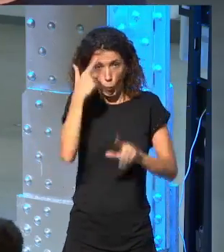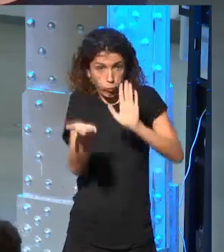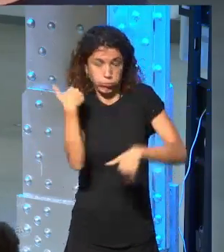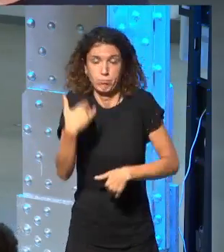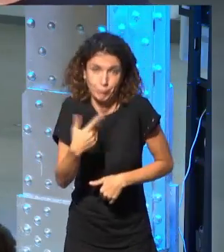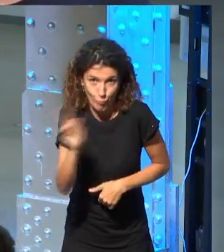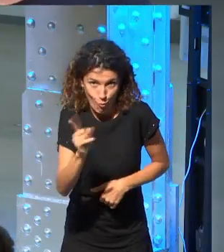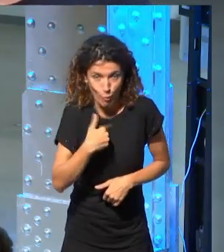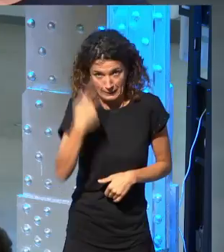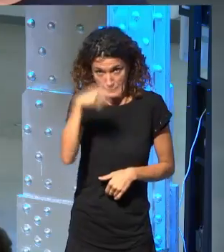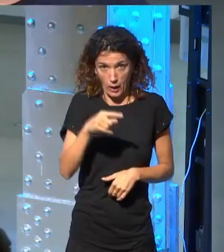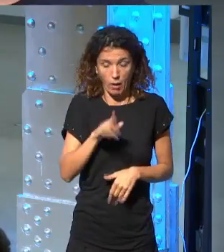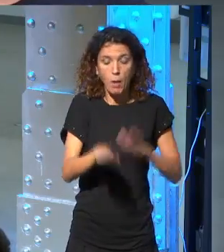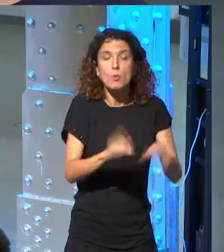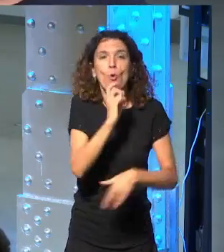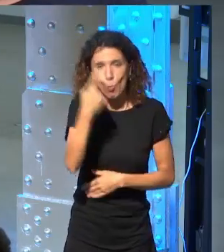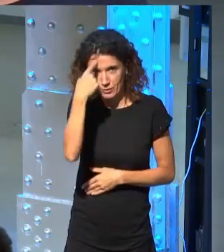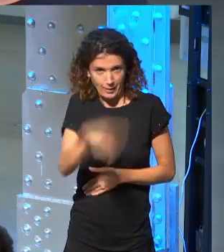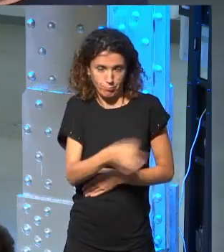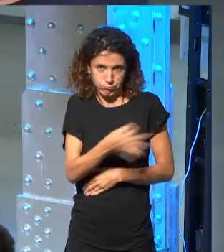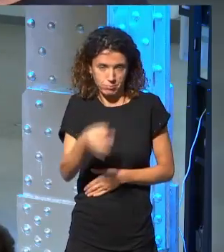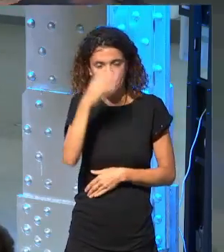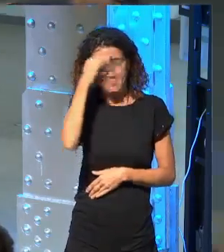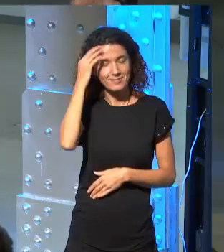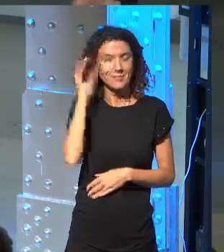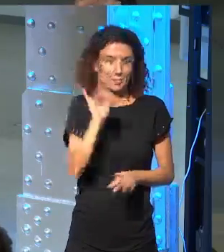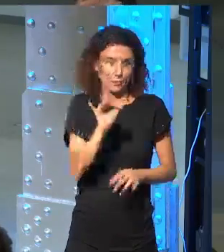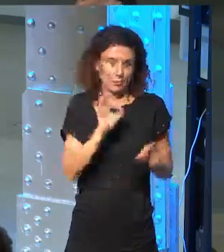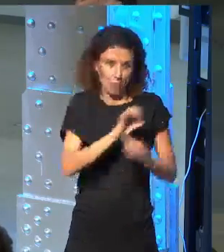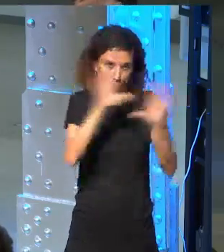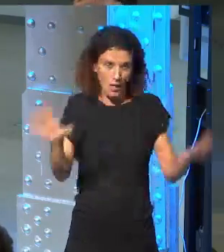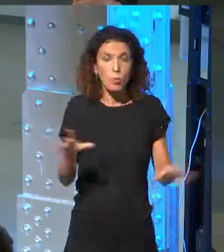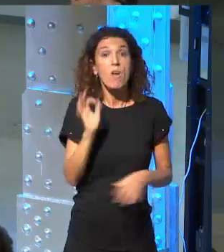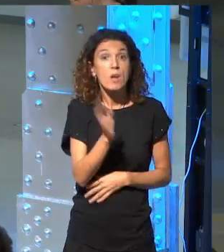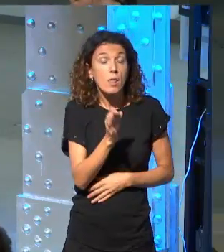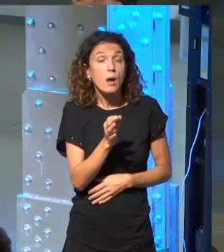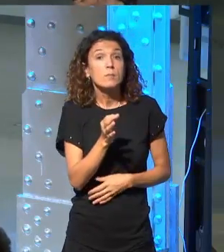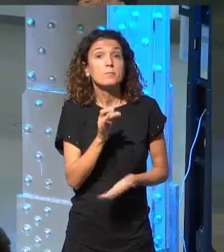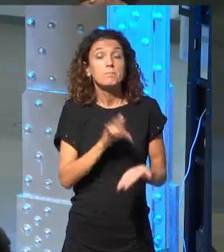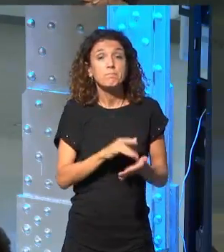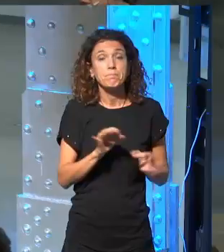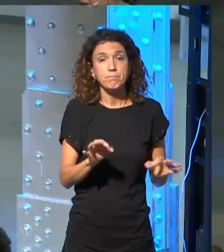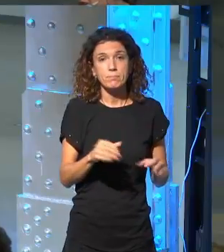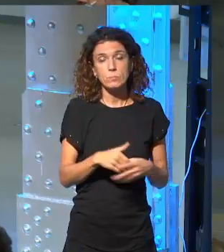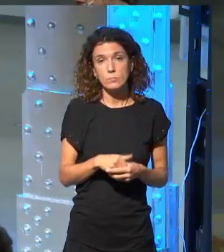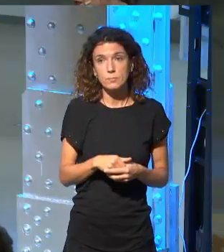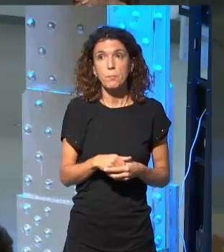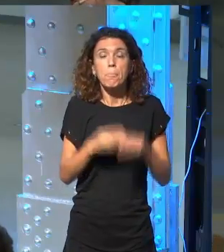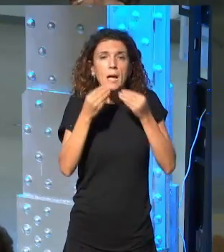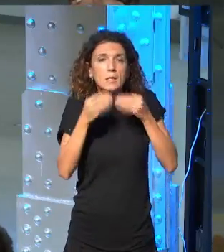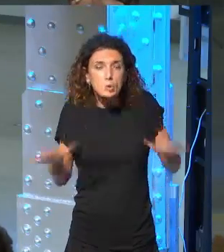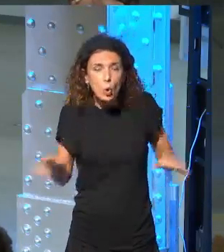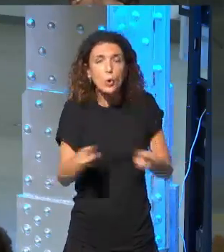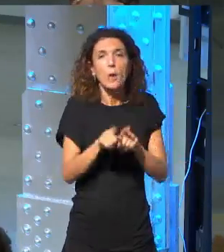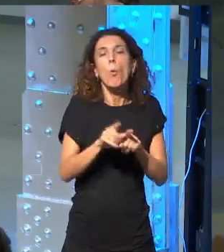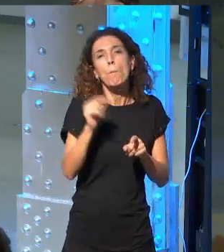saber a dónde iba todo, porque si no hubiera sido... Nunca mejor dicho. Entonces, sí. No, pero es verdad, es que claro, o sea, la historia sí que ha tenido